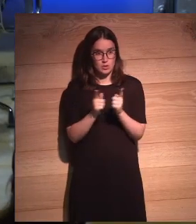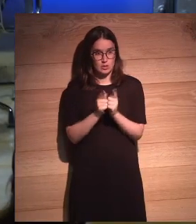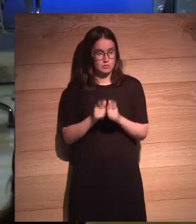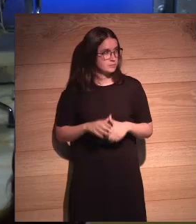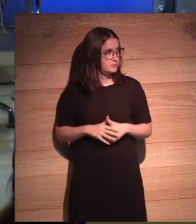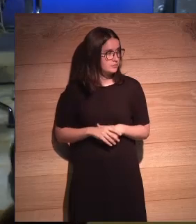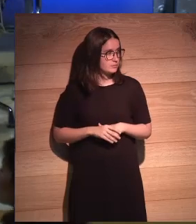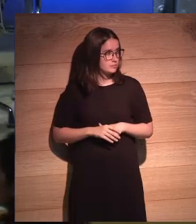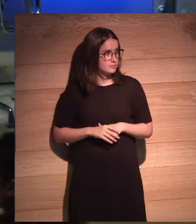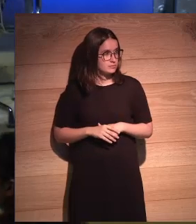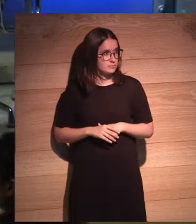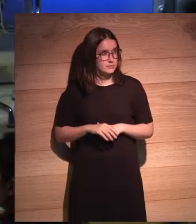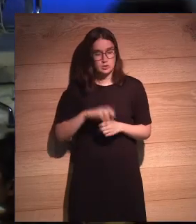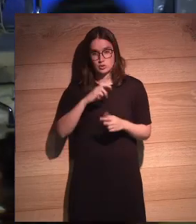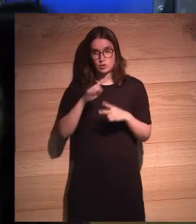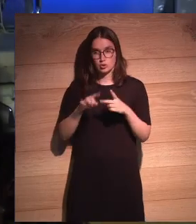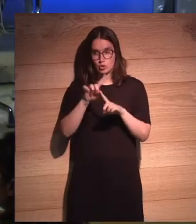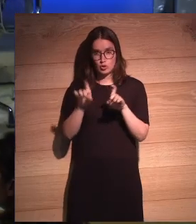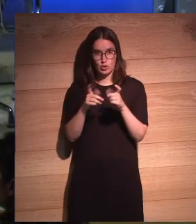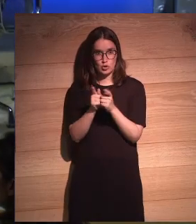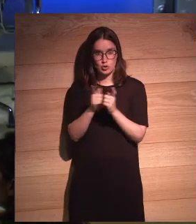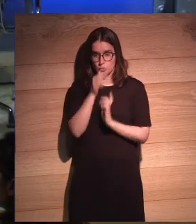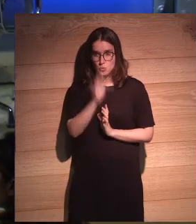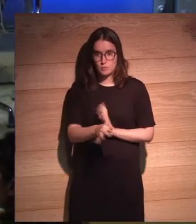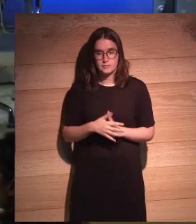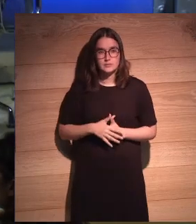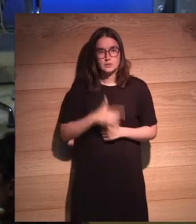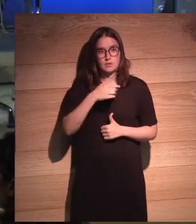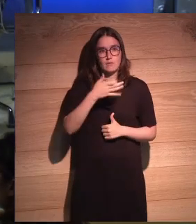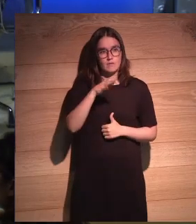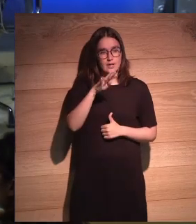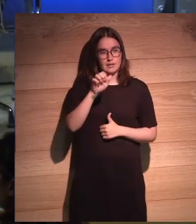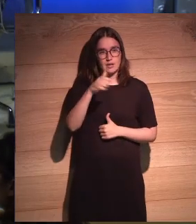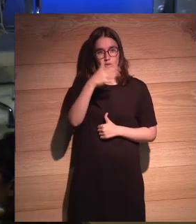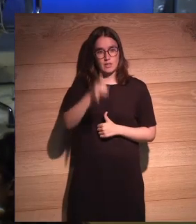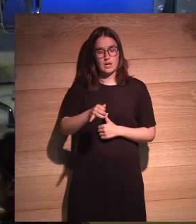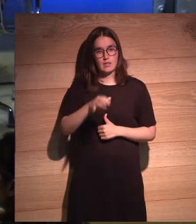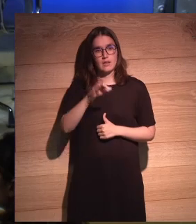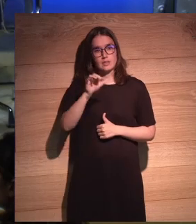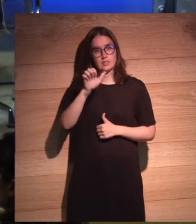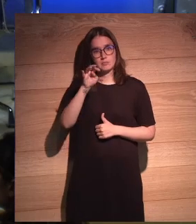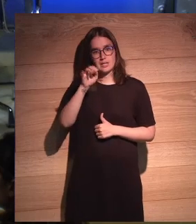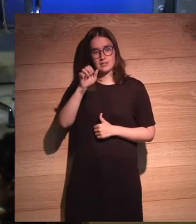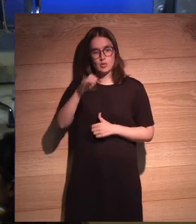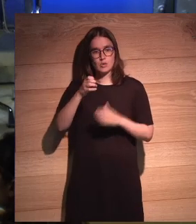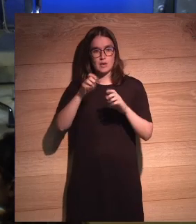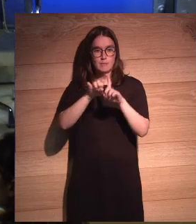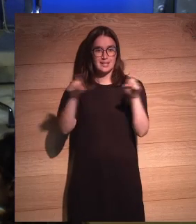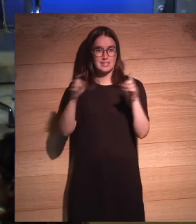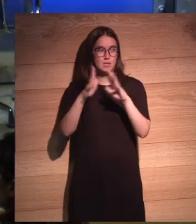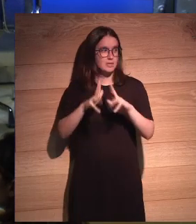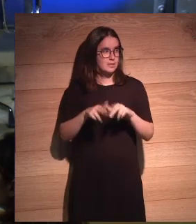una y dos muy cortitas, prometo. Soy Berta González de Vega, de Smartic, una empresa de